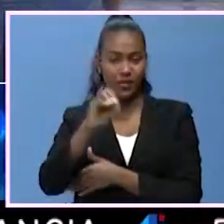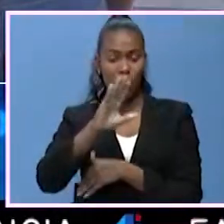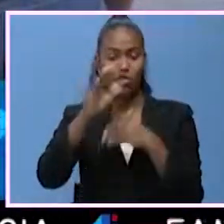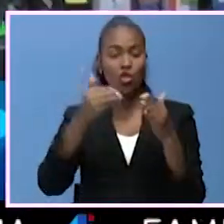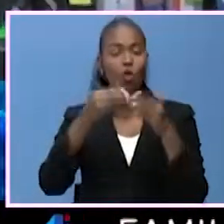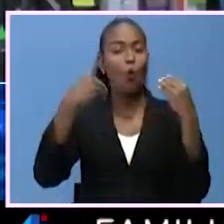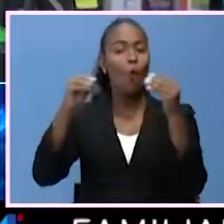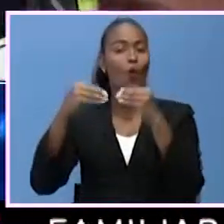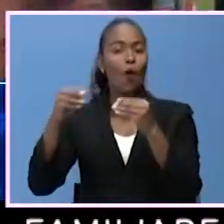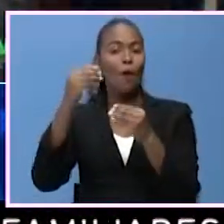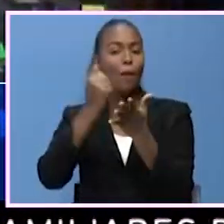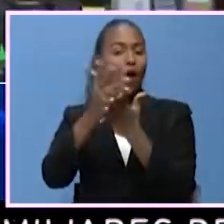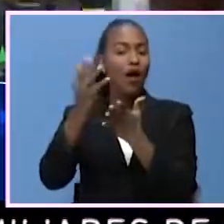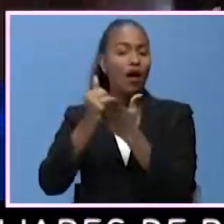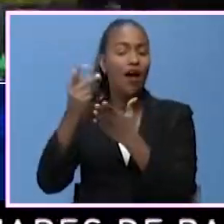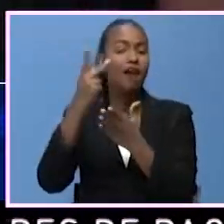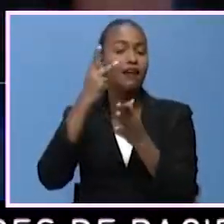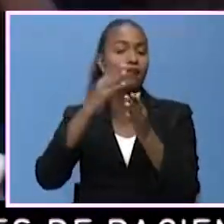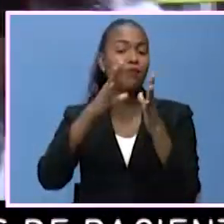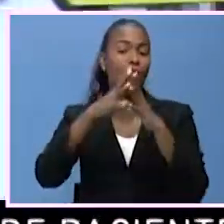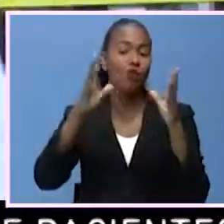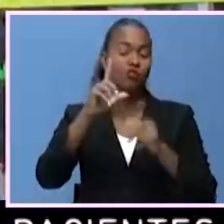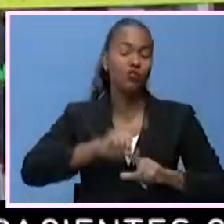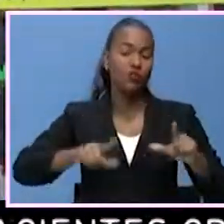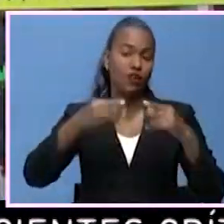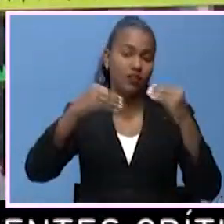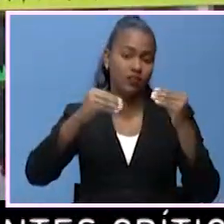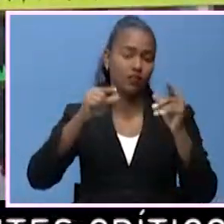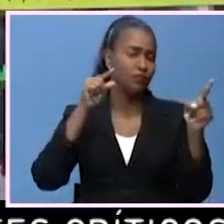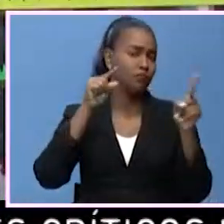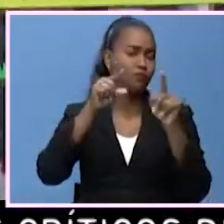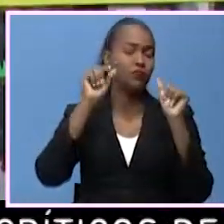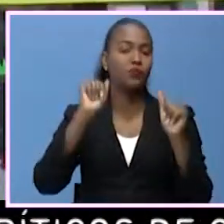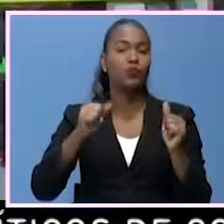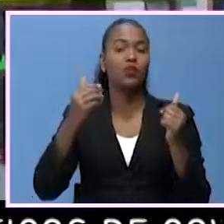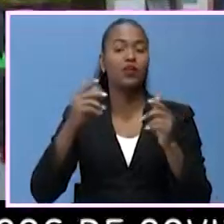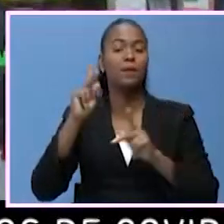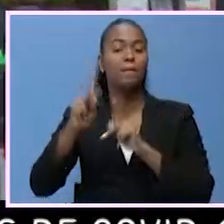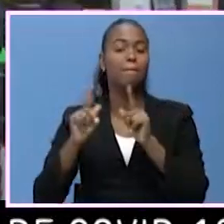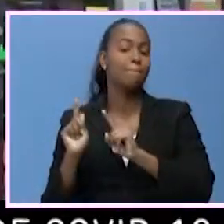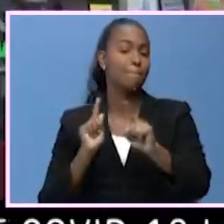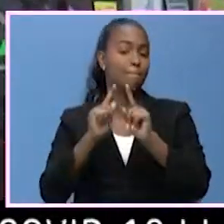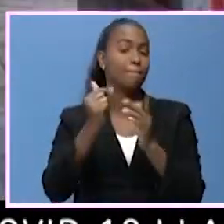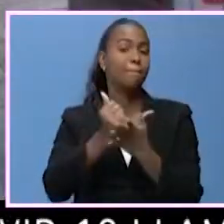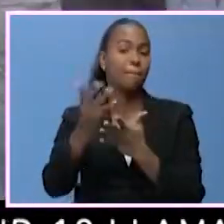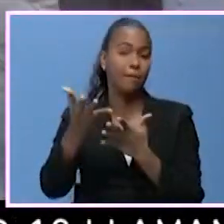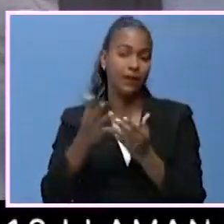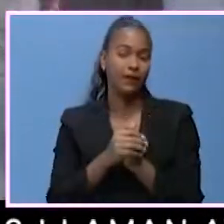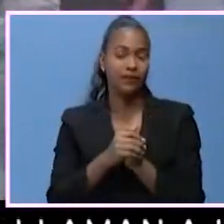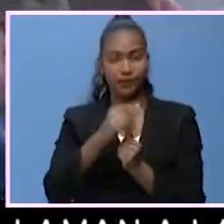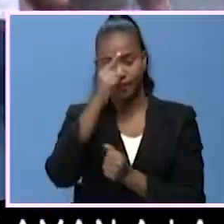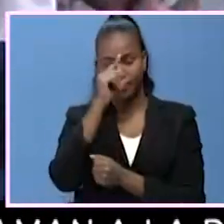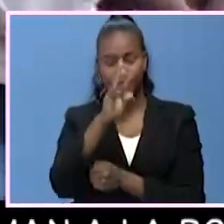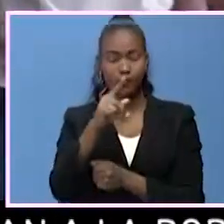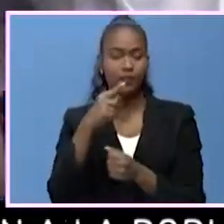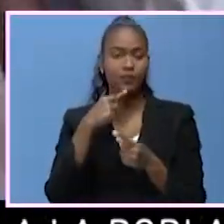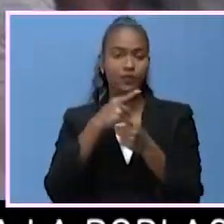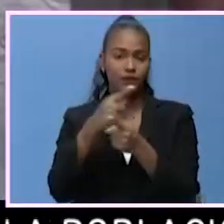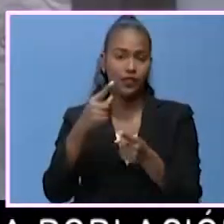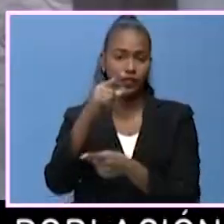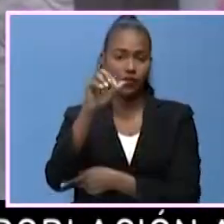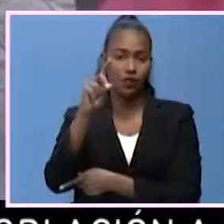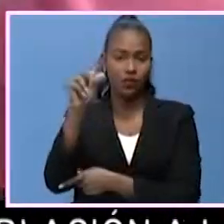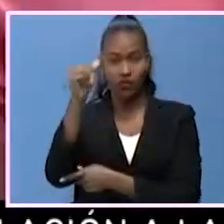pudo observar en muchos establecimientos comerciales, con el propósito de atraer a los clientes. Para 4RD